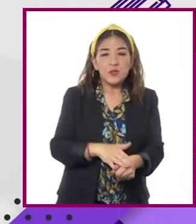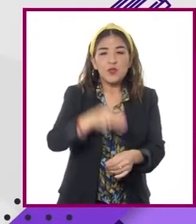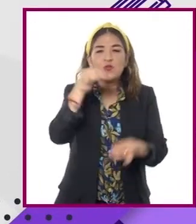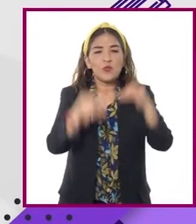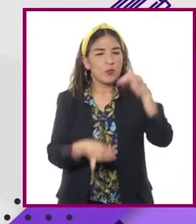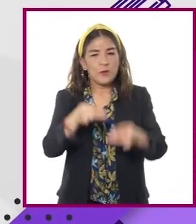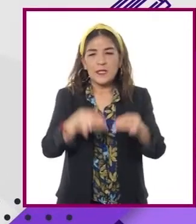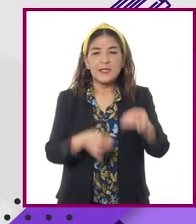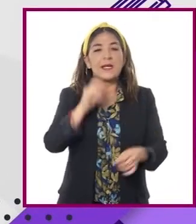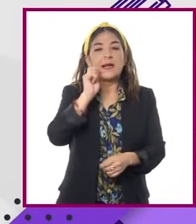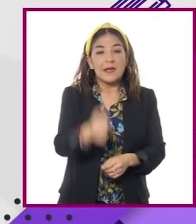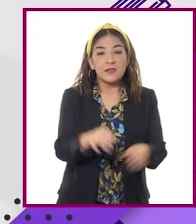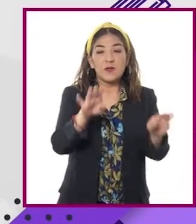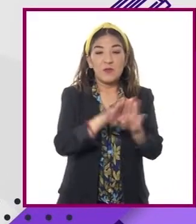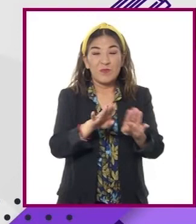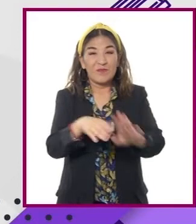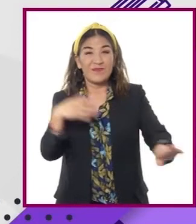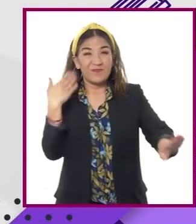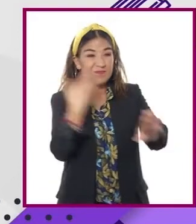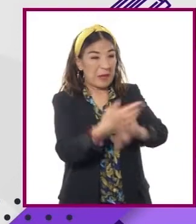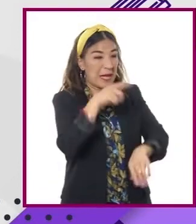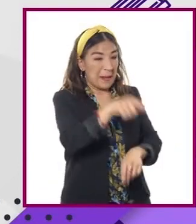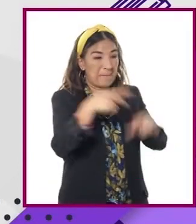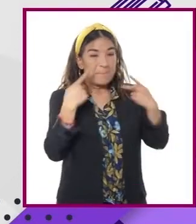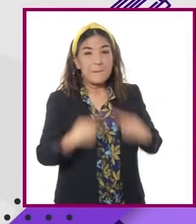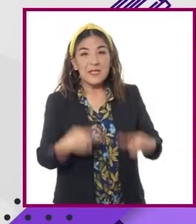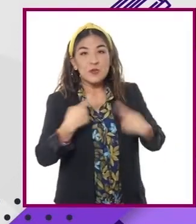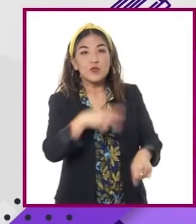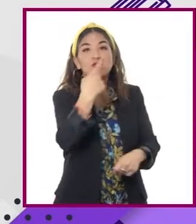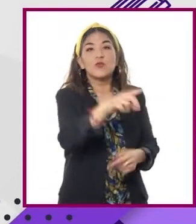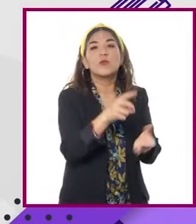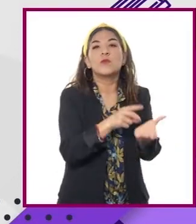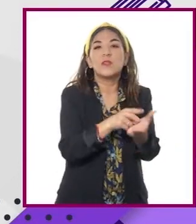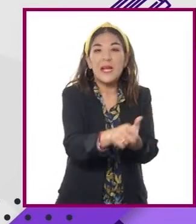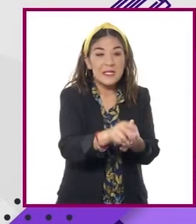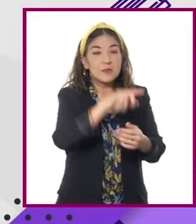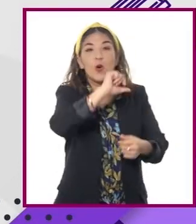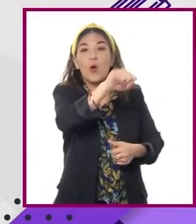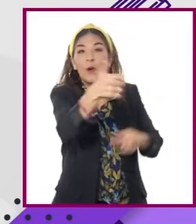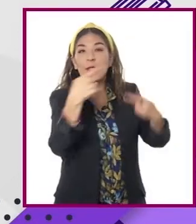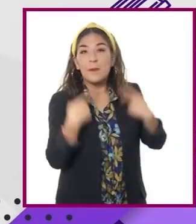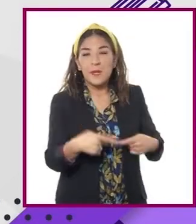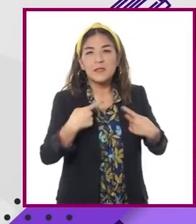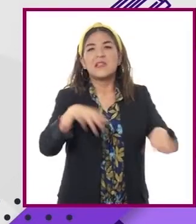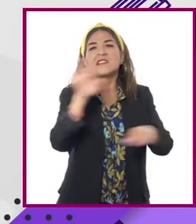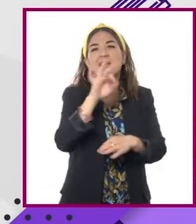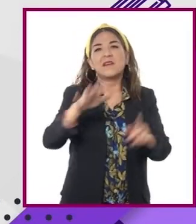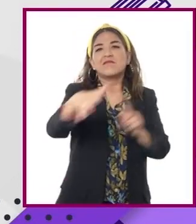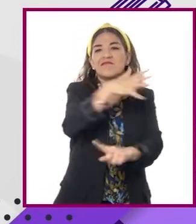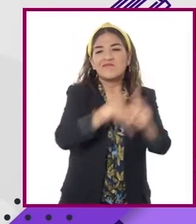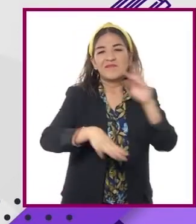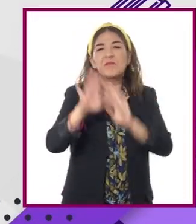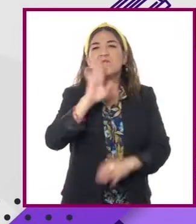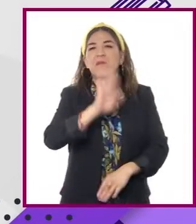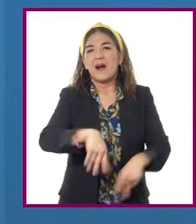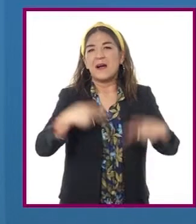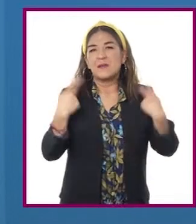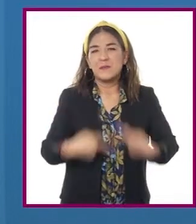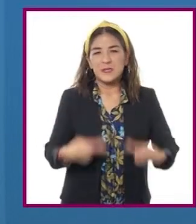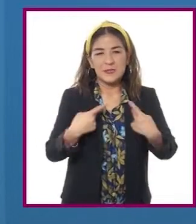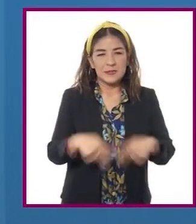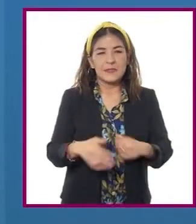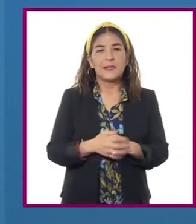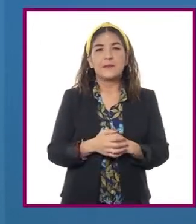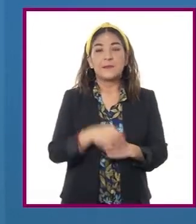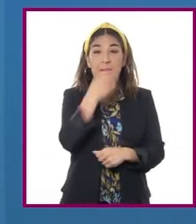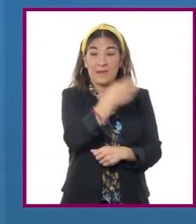caso de que ataque a la moral, los derechos de terceros, provoque algún delito o perturbe el orden público.